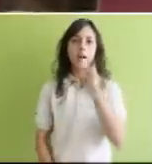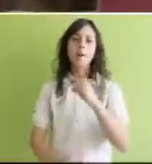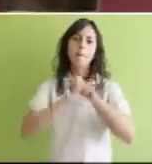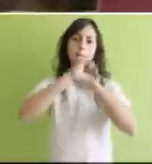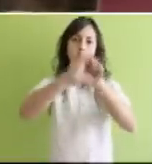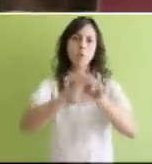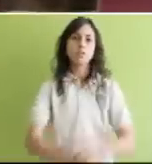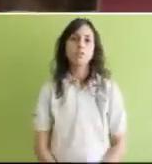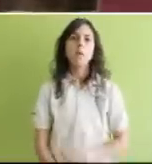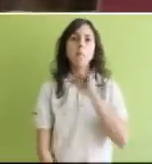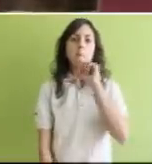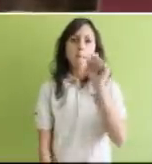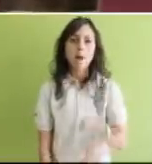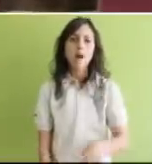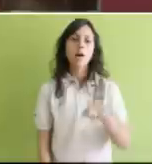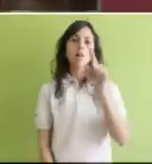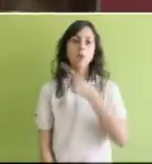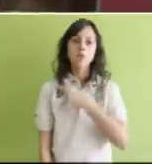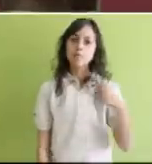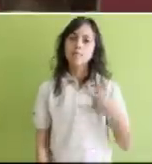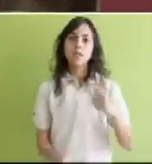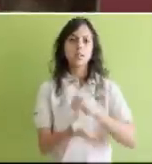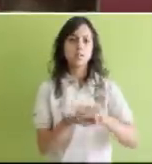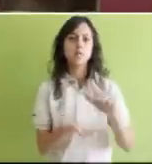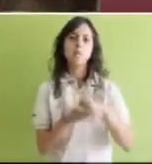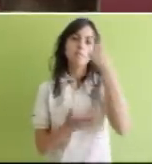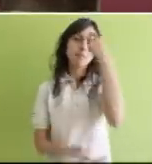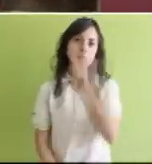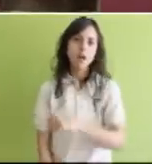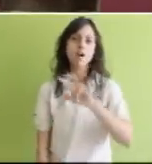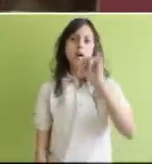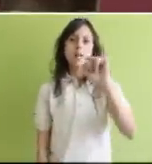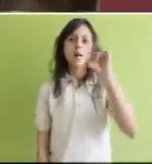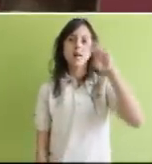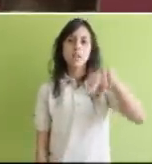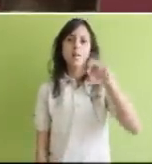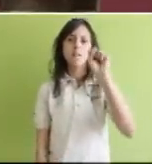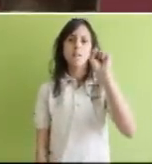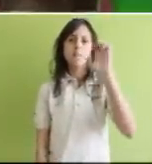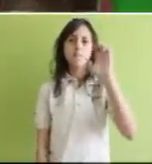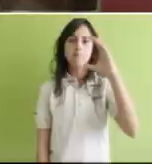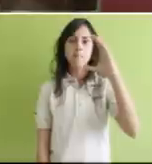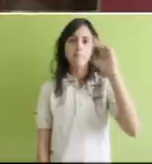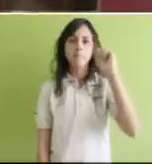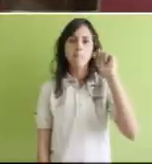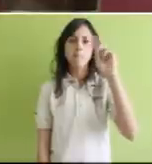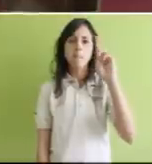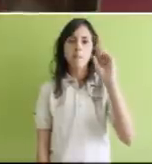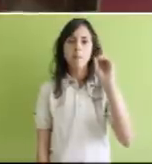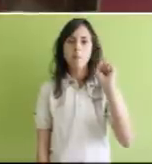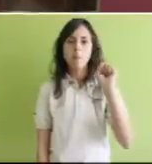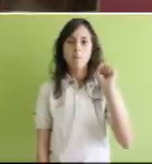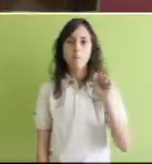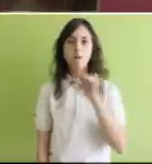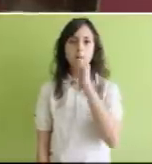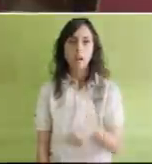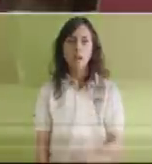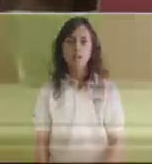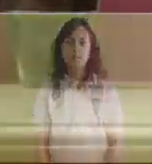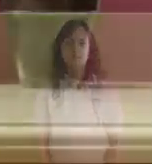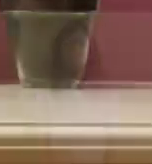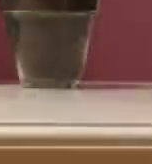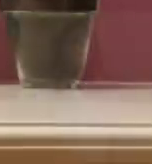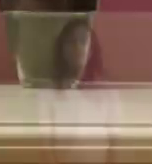los ataques de insectos y hongos. También mantén limpio de hojas o frutas caídas para no atraer a